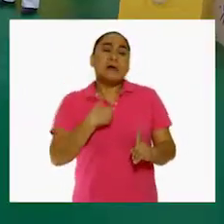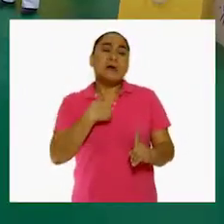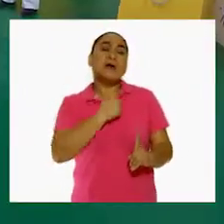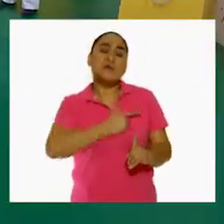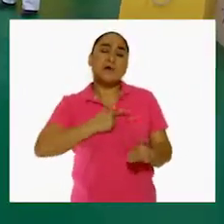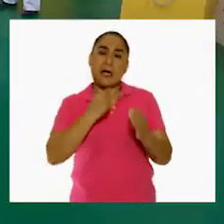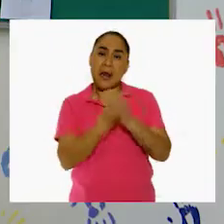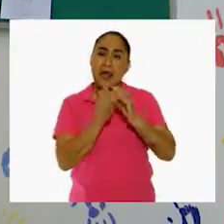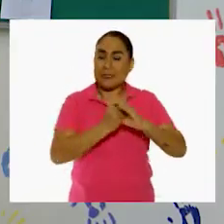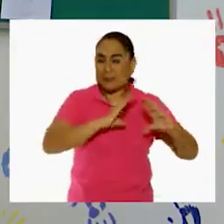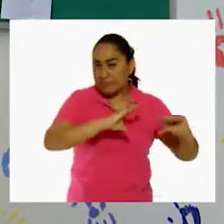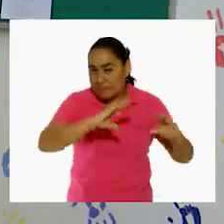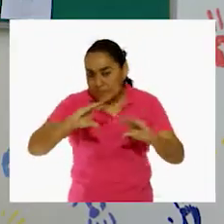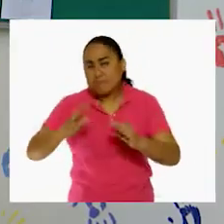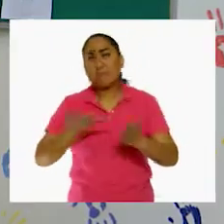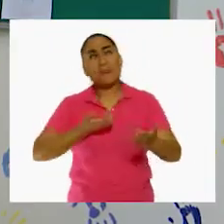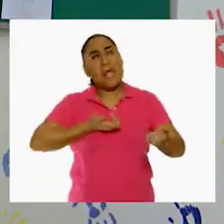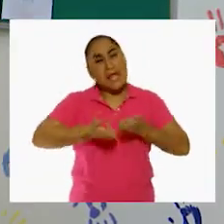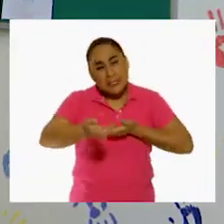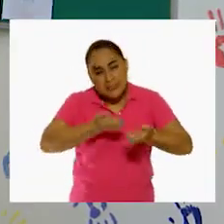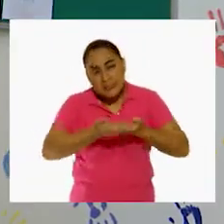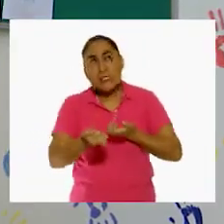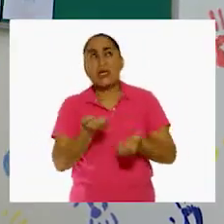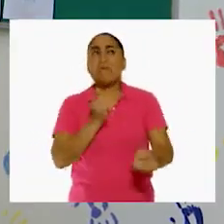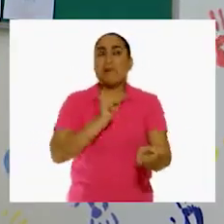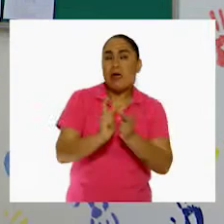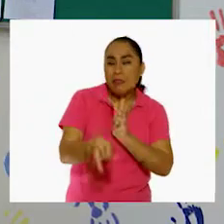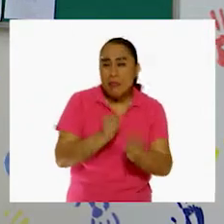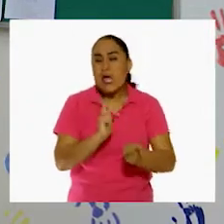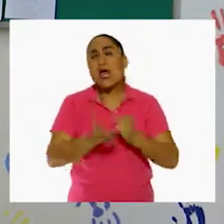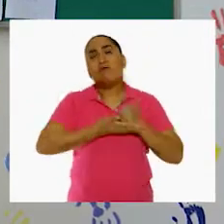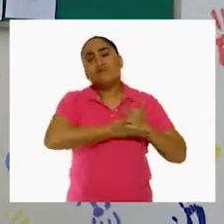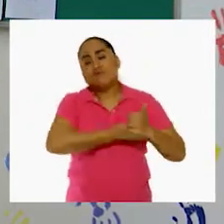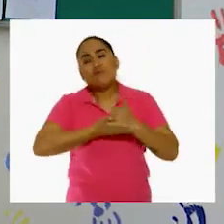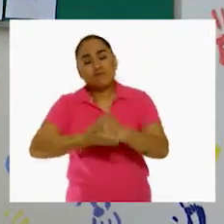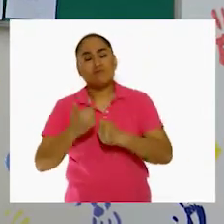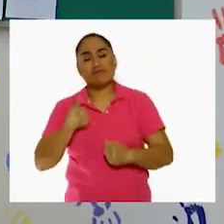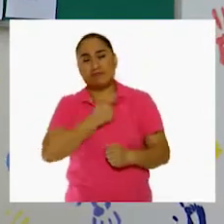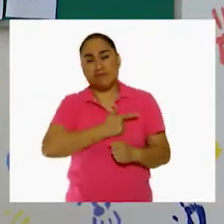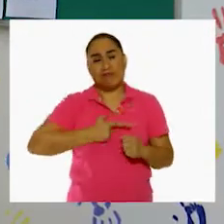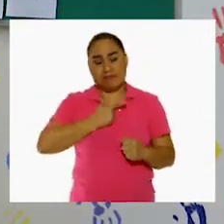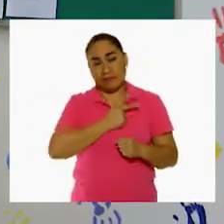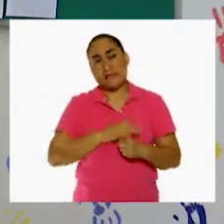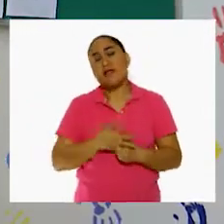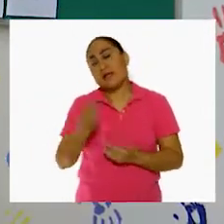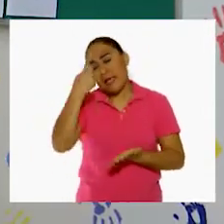hacer ejercicio, uh-huh, me gusta conversar, me gusta ayudar. ¿Y qué creen? ¿Qué?